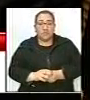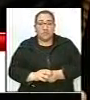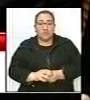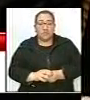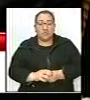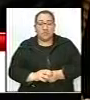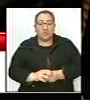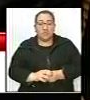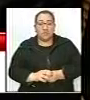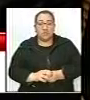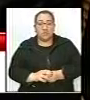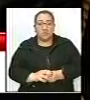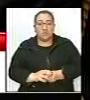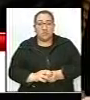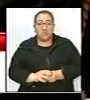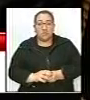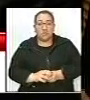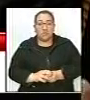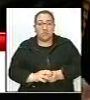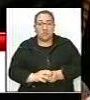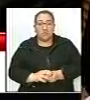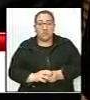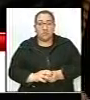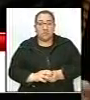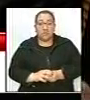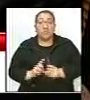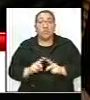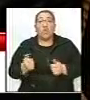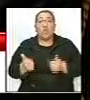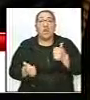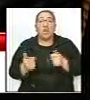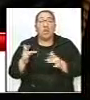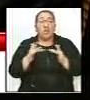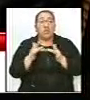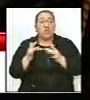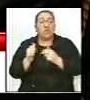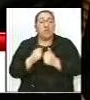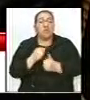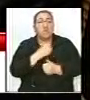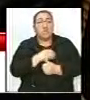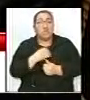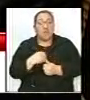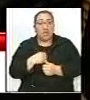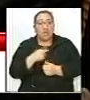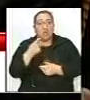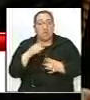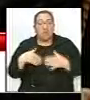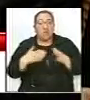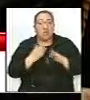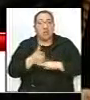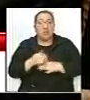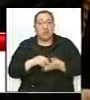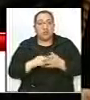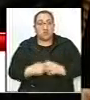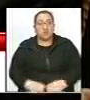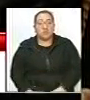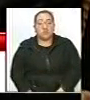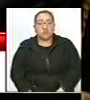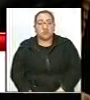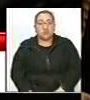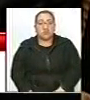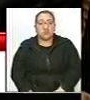la coordinación que ustedes tienen con el Ministerio de Educación para poder llevar, por ejemplo, en